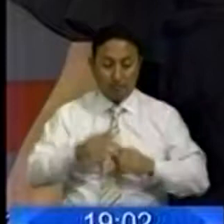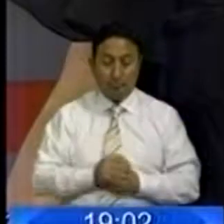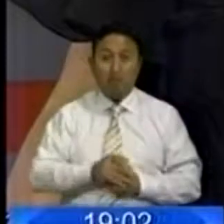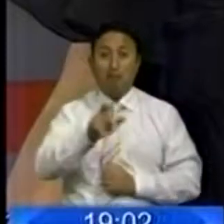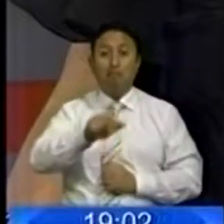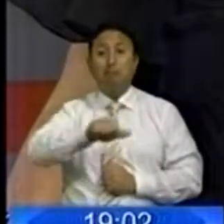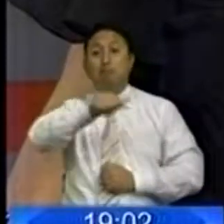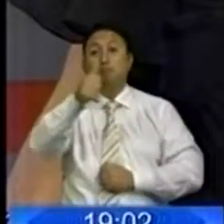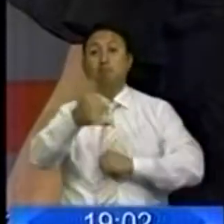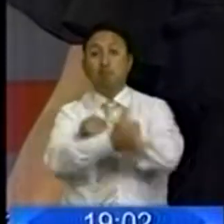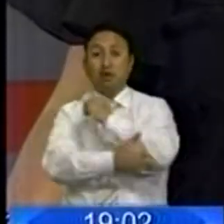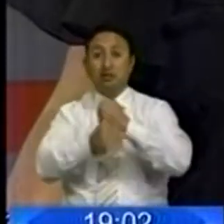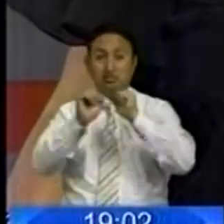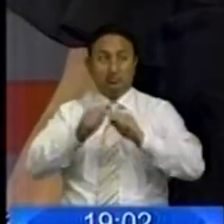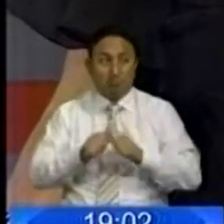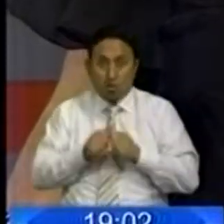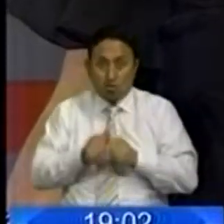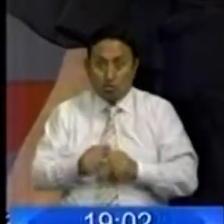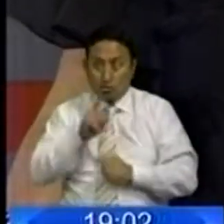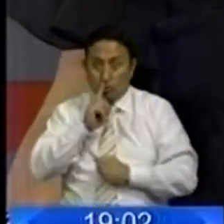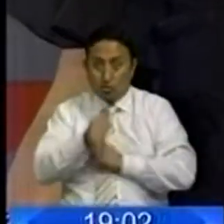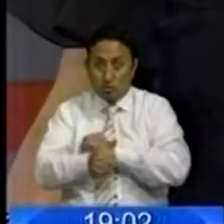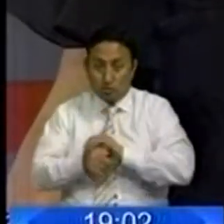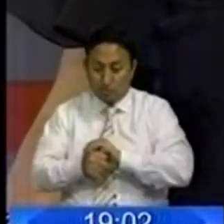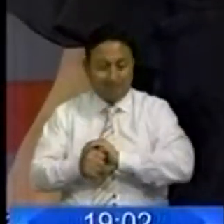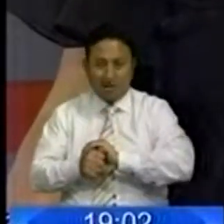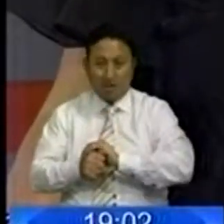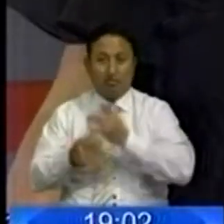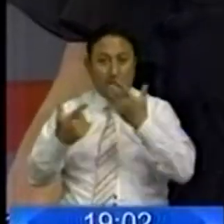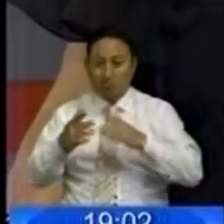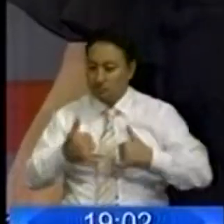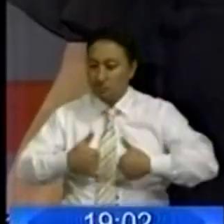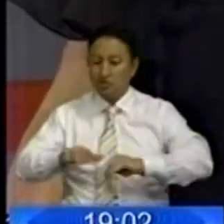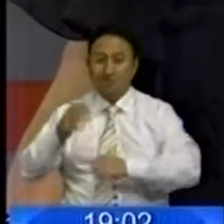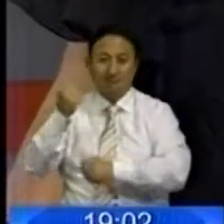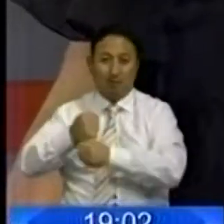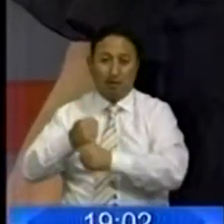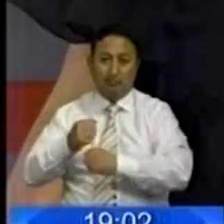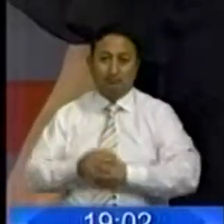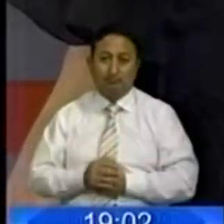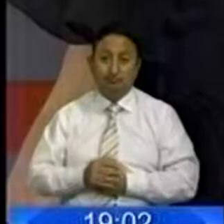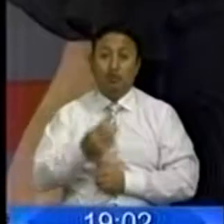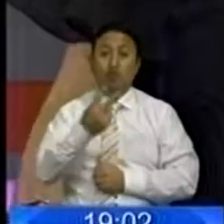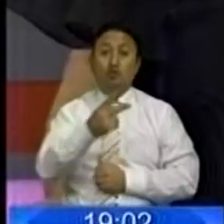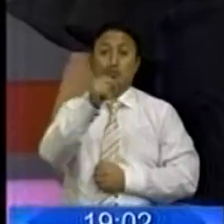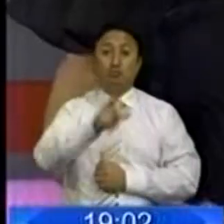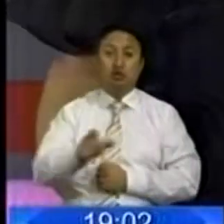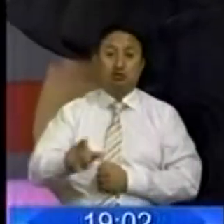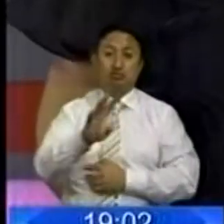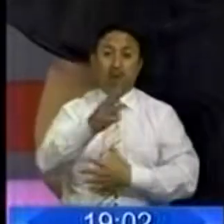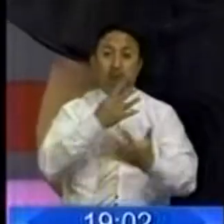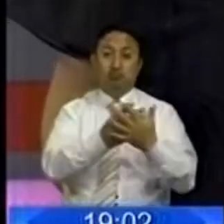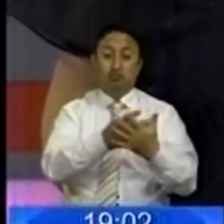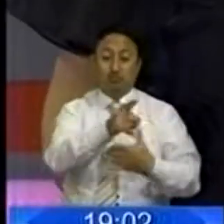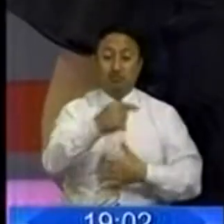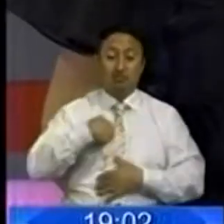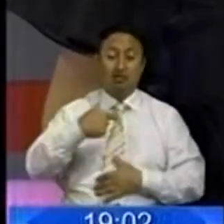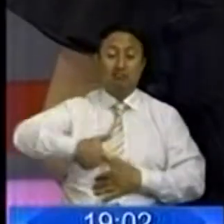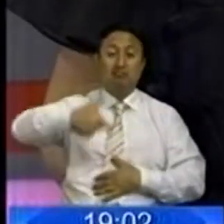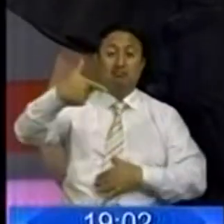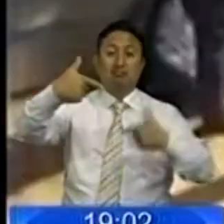extranjeros intenten quedarse en esta zona y continuar con la labor minera dos personas fueron detenidas con armas de